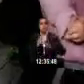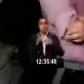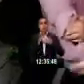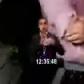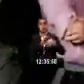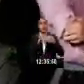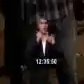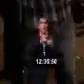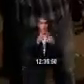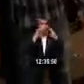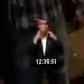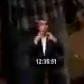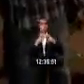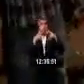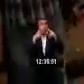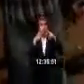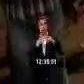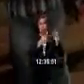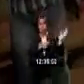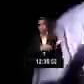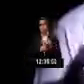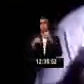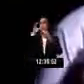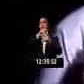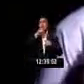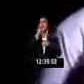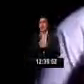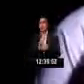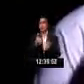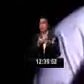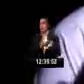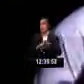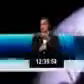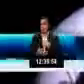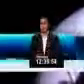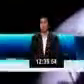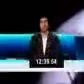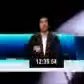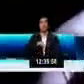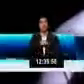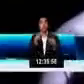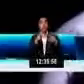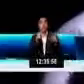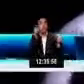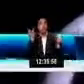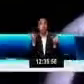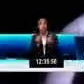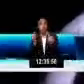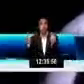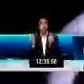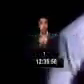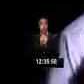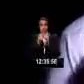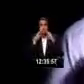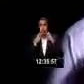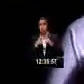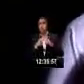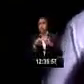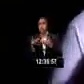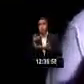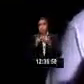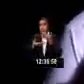con las investigaciones para llegar a la verdad. Entonces, vamos a investigar bien con la fiscalía, vamos a compartir la investigación,